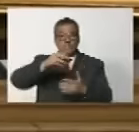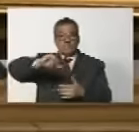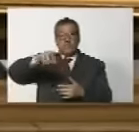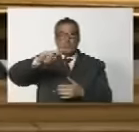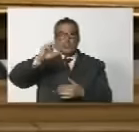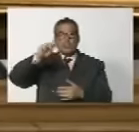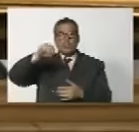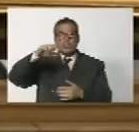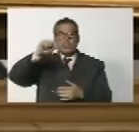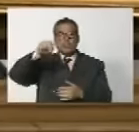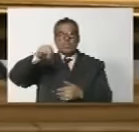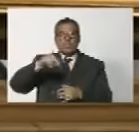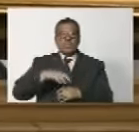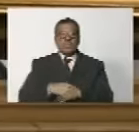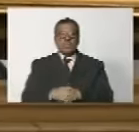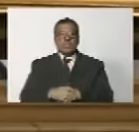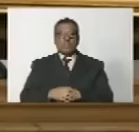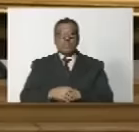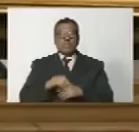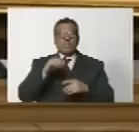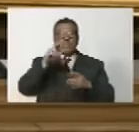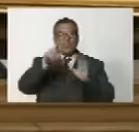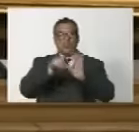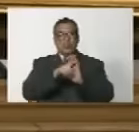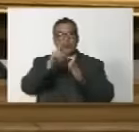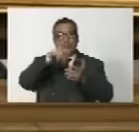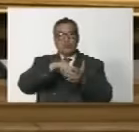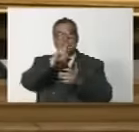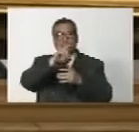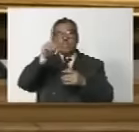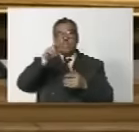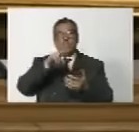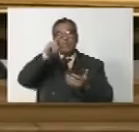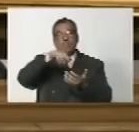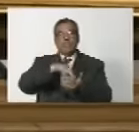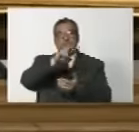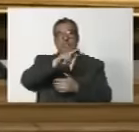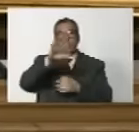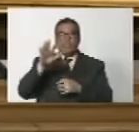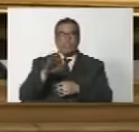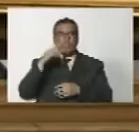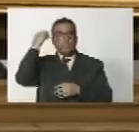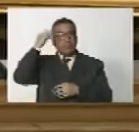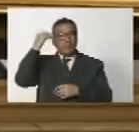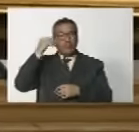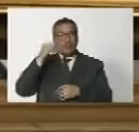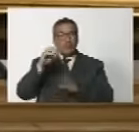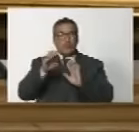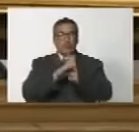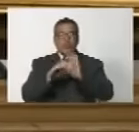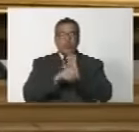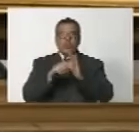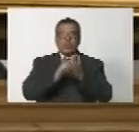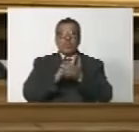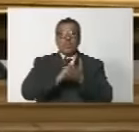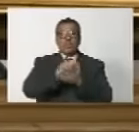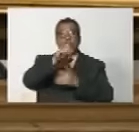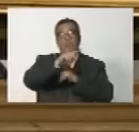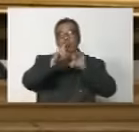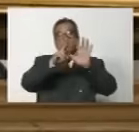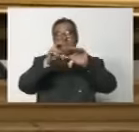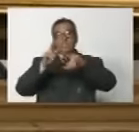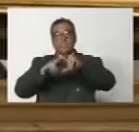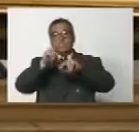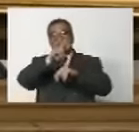José Gudiño Paradas para el periodo parlamentario 2021-2025, de acuerdo a lo consagrado en el artículo